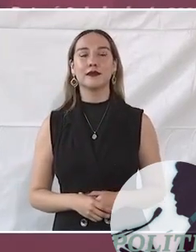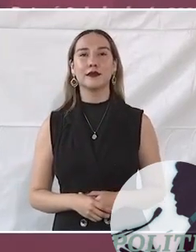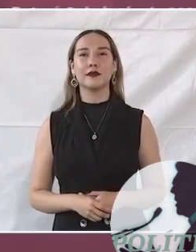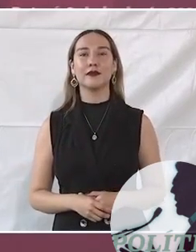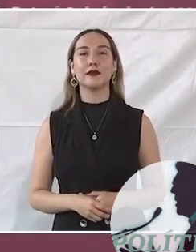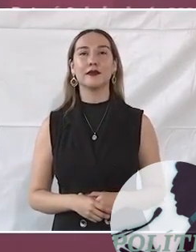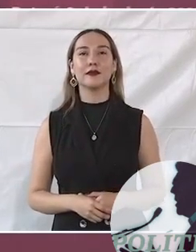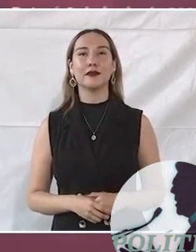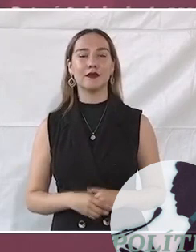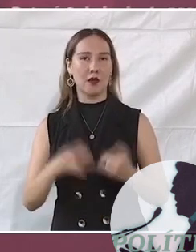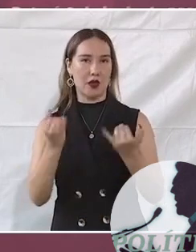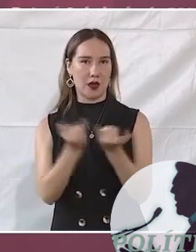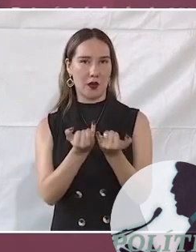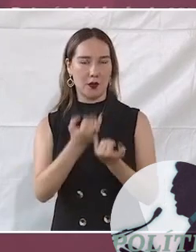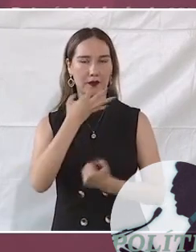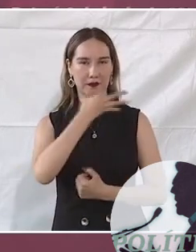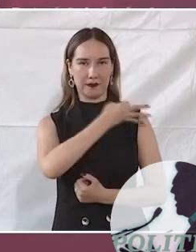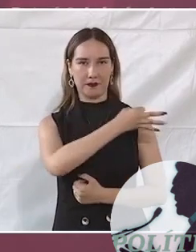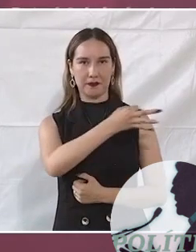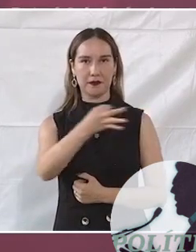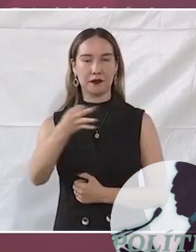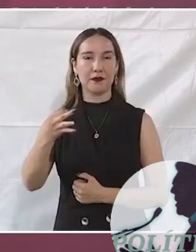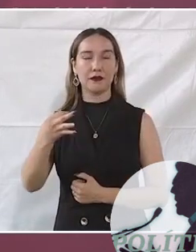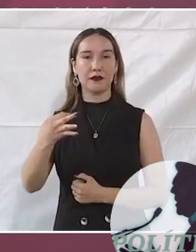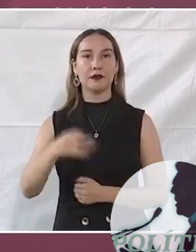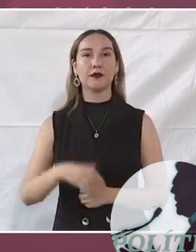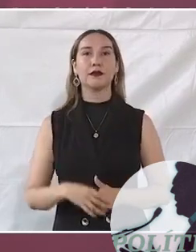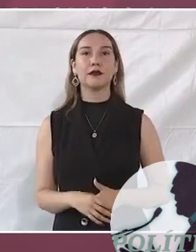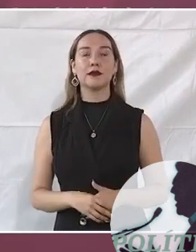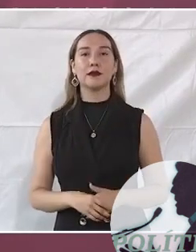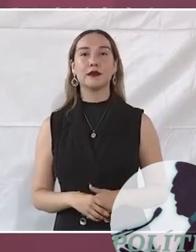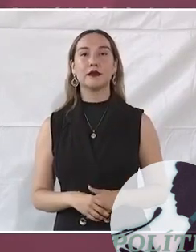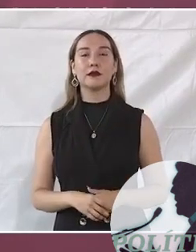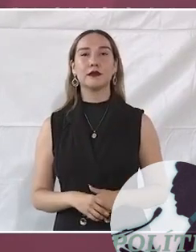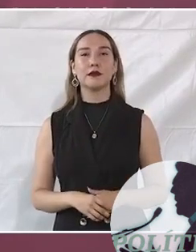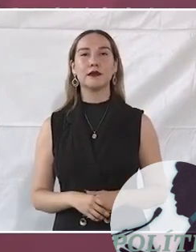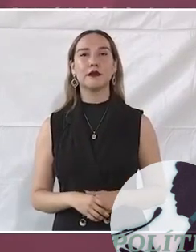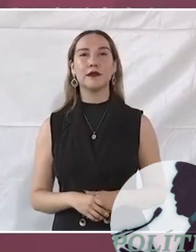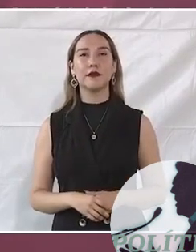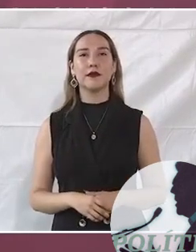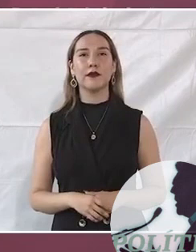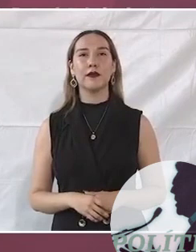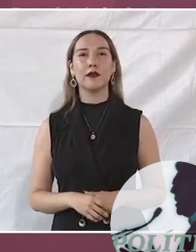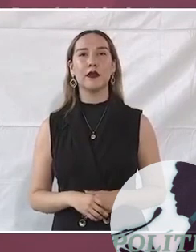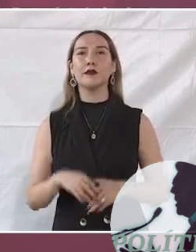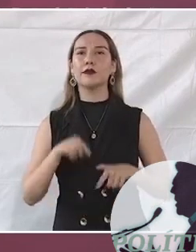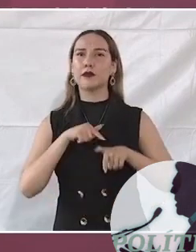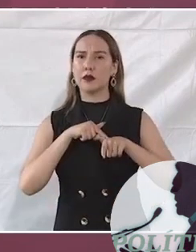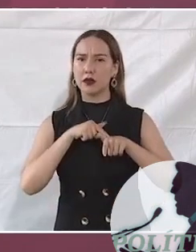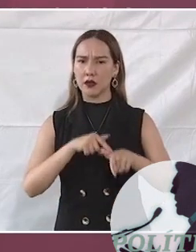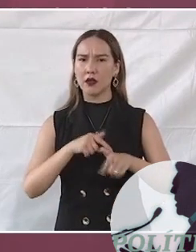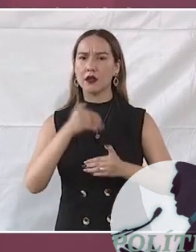mencionó Carlos, que va a continuar y se va a ampliar, se va a